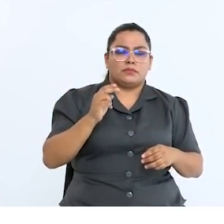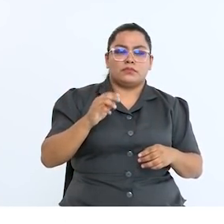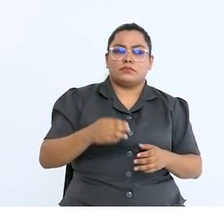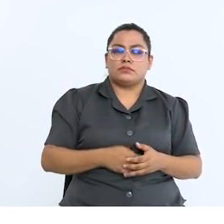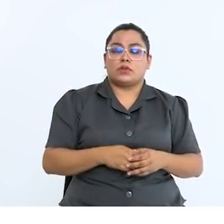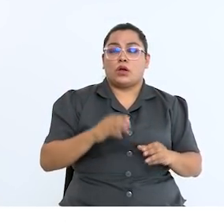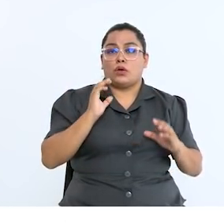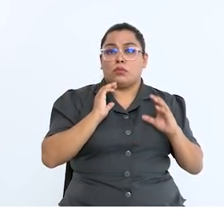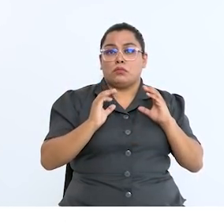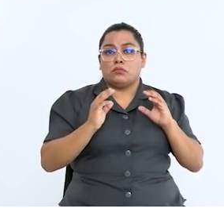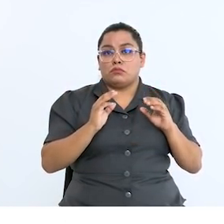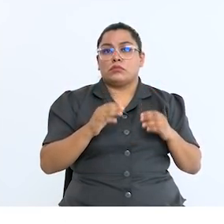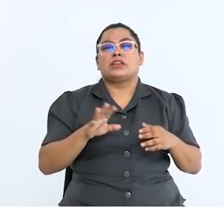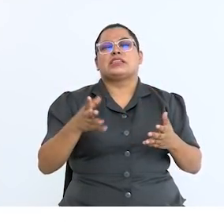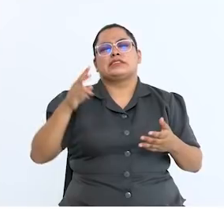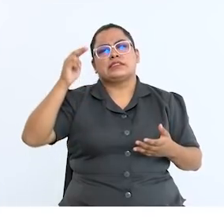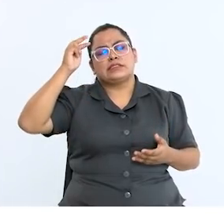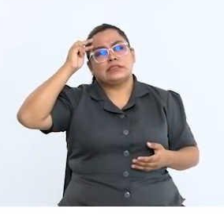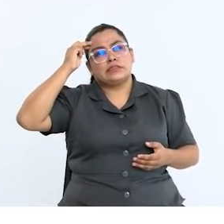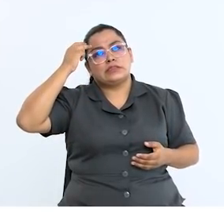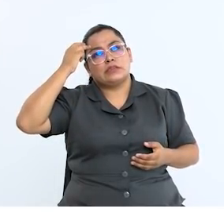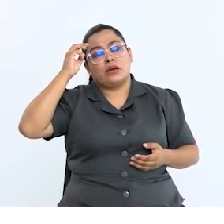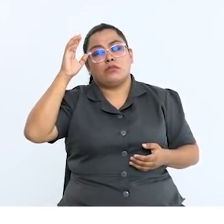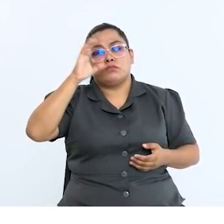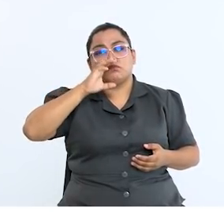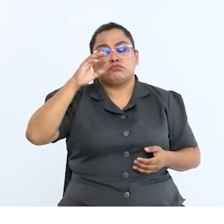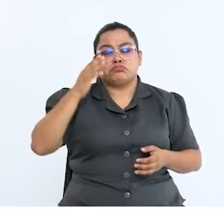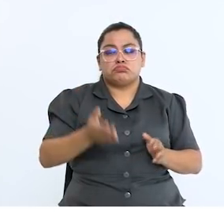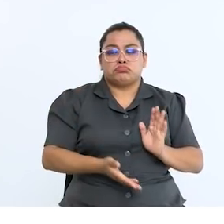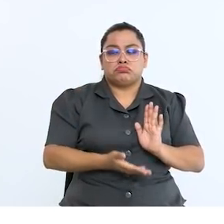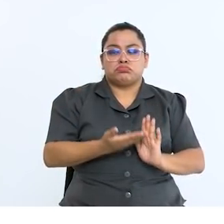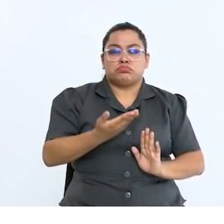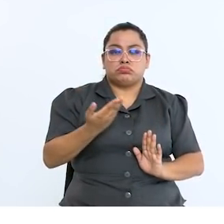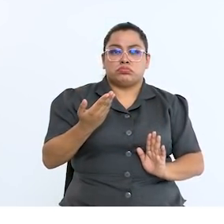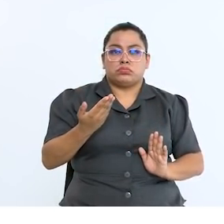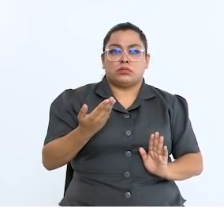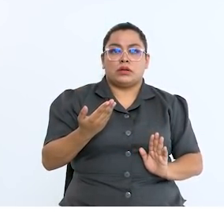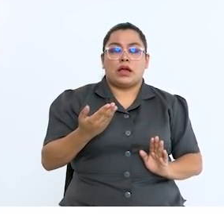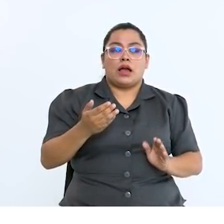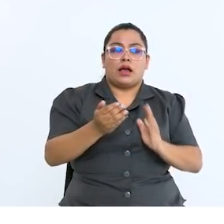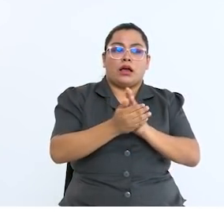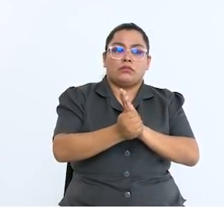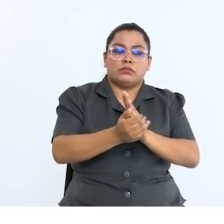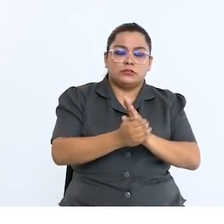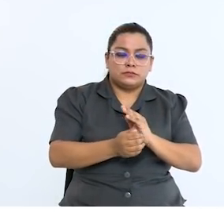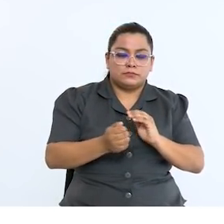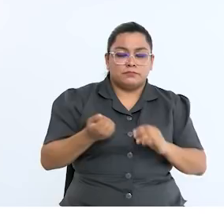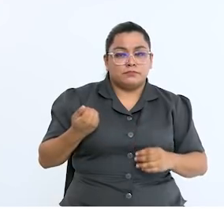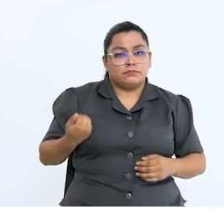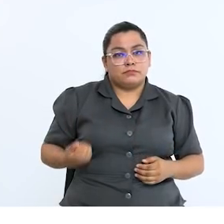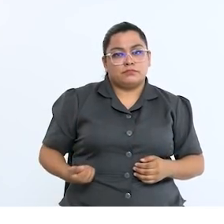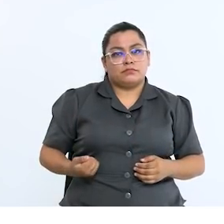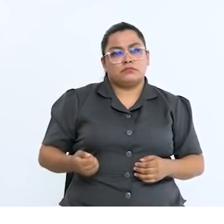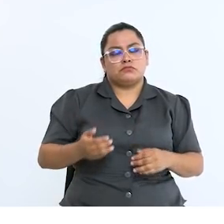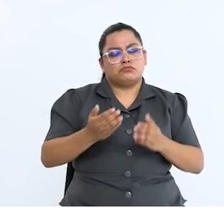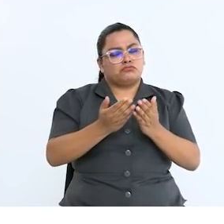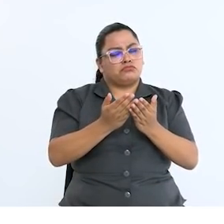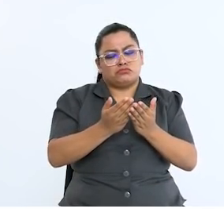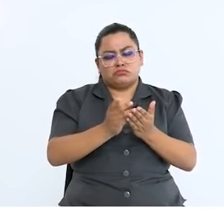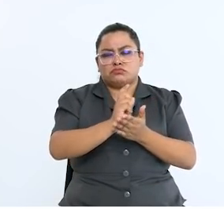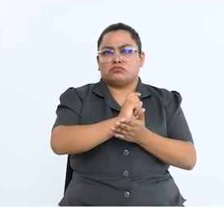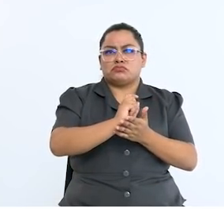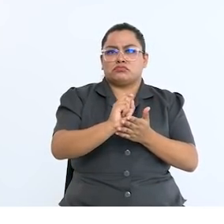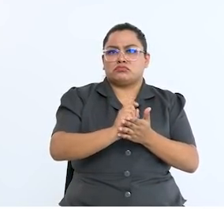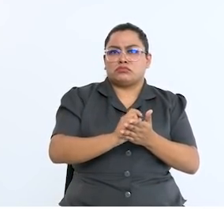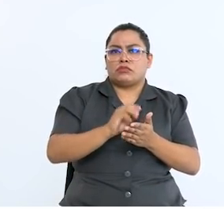siempre es comunicativo, como ya lo dijimos. ¿Esto qué quiere decir? Que buscamos desarrollar las macrohabilidades del estudiante. Saber